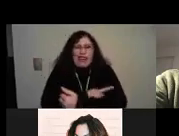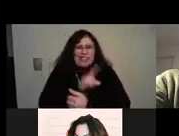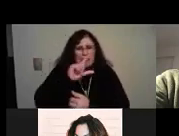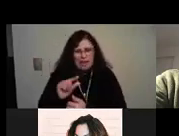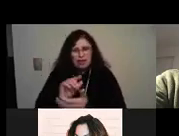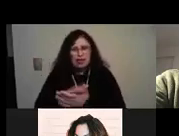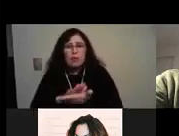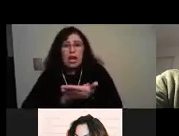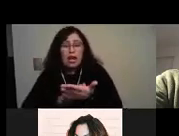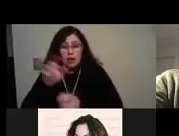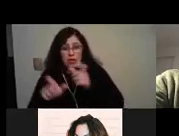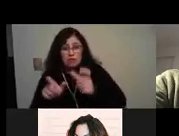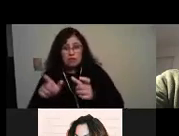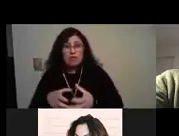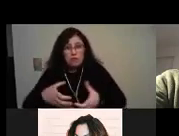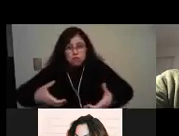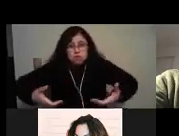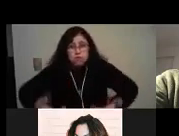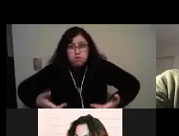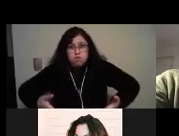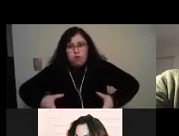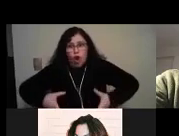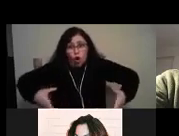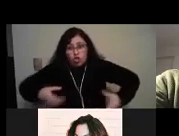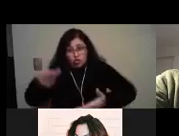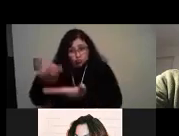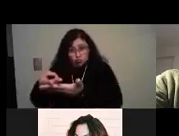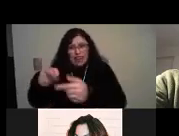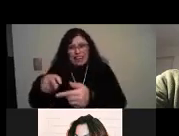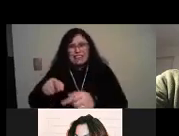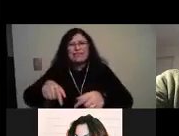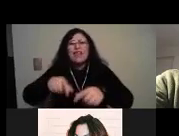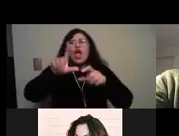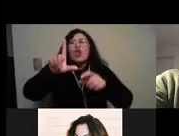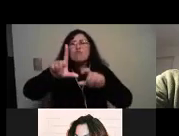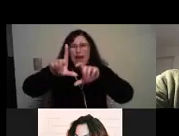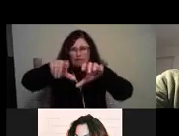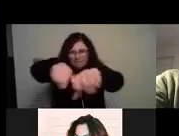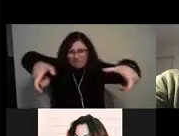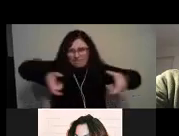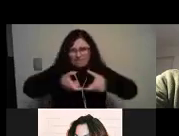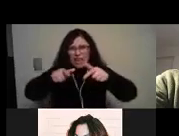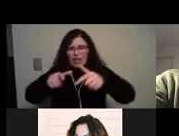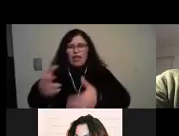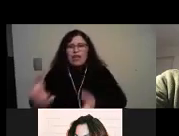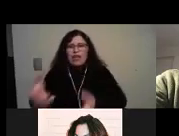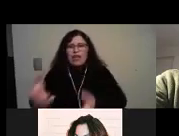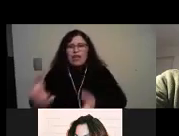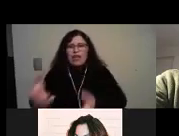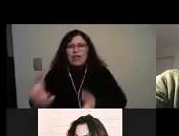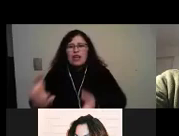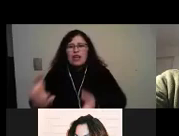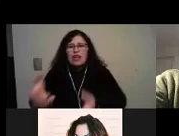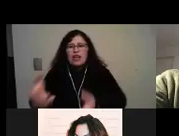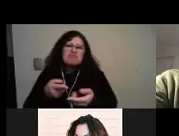tienen más volumen. Le coloca el cinturón en la zona lumbar y de ahí lo toman, ¿ya? O también hay tablas de transferencia, ¿cierto? Para